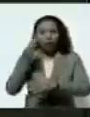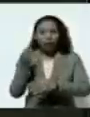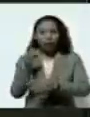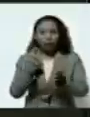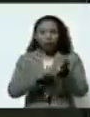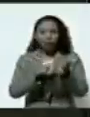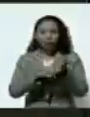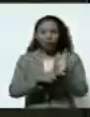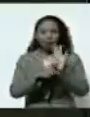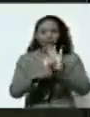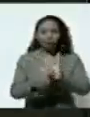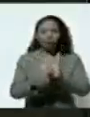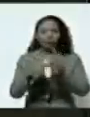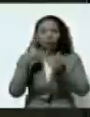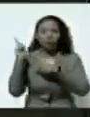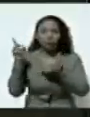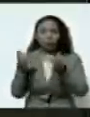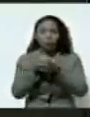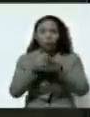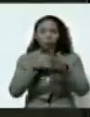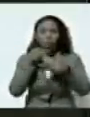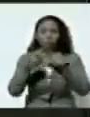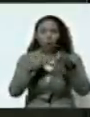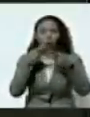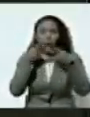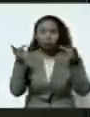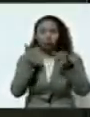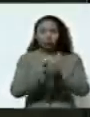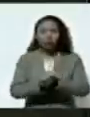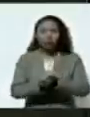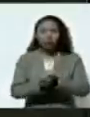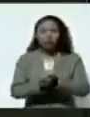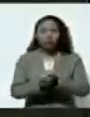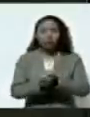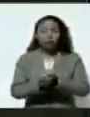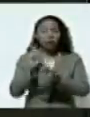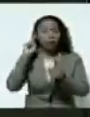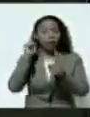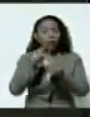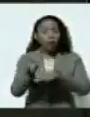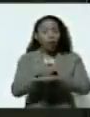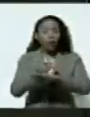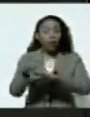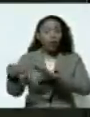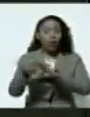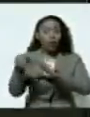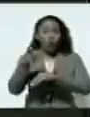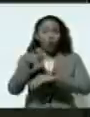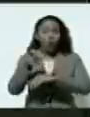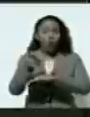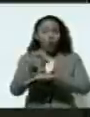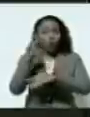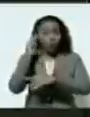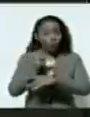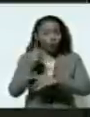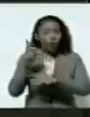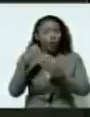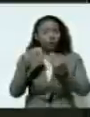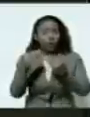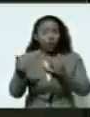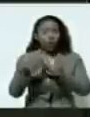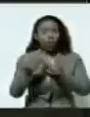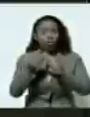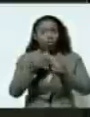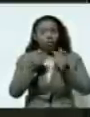explícito, de ese sector político hacia el gobierno bolivariano, al que tanto ha agredido y al que tanto